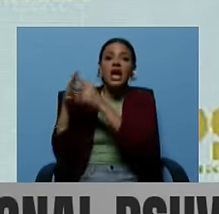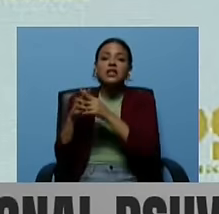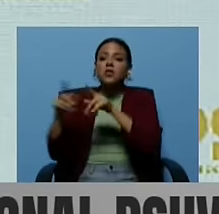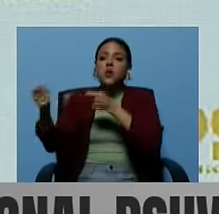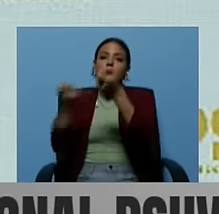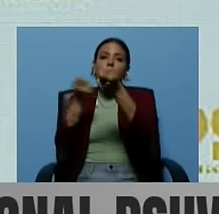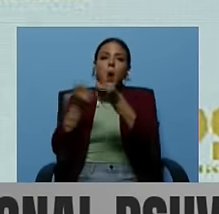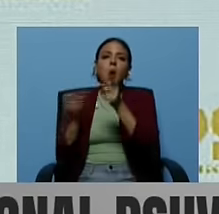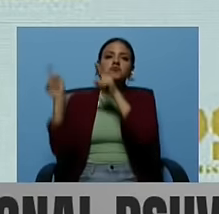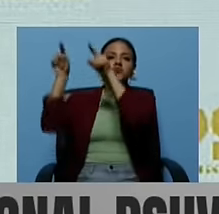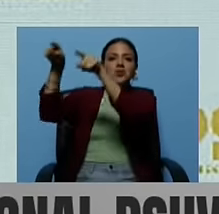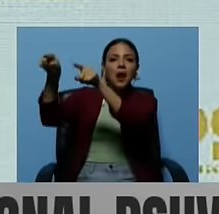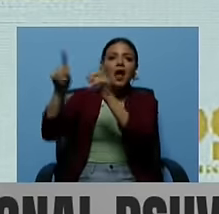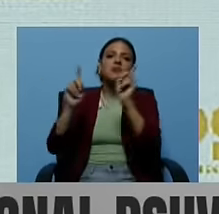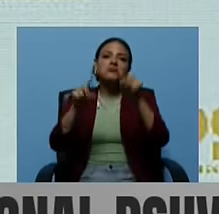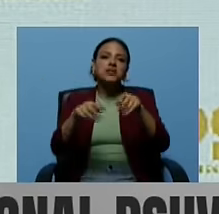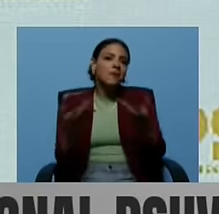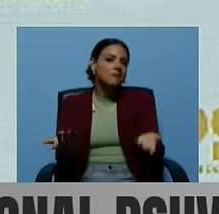del mundo.